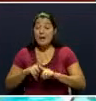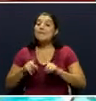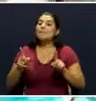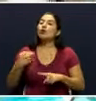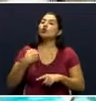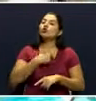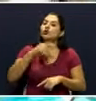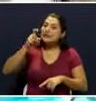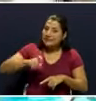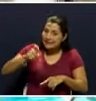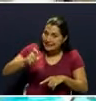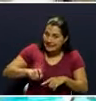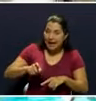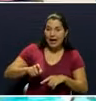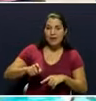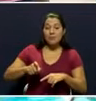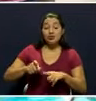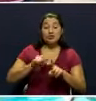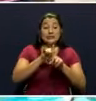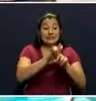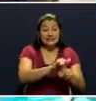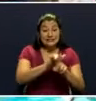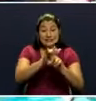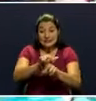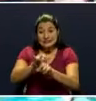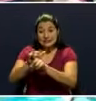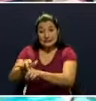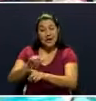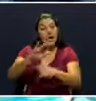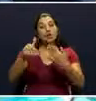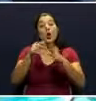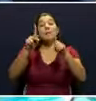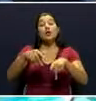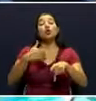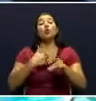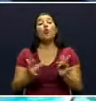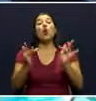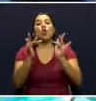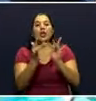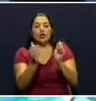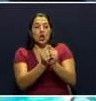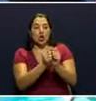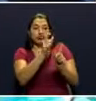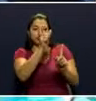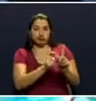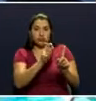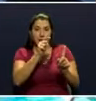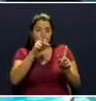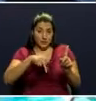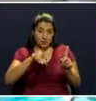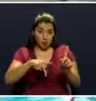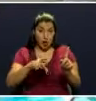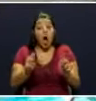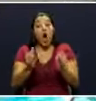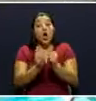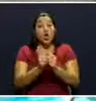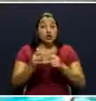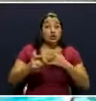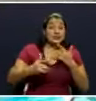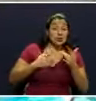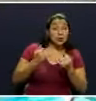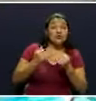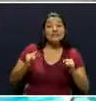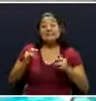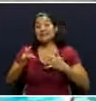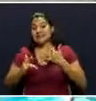necesitamos mantener en ese aislamiento a todas las personas que son contactos con o sin síntomas, porque también conocemos